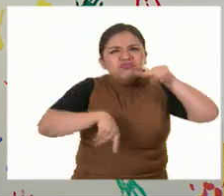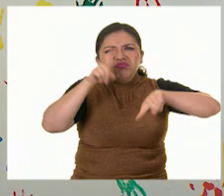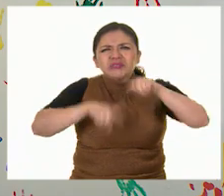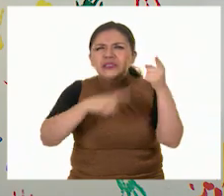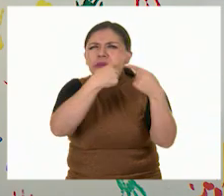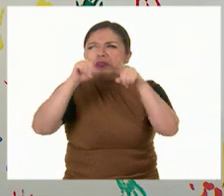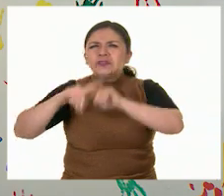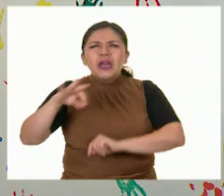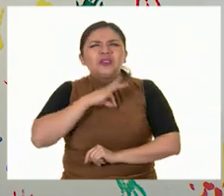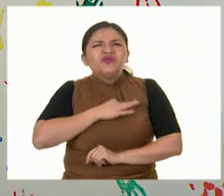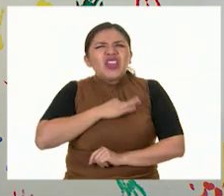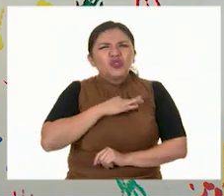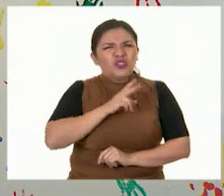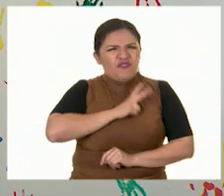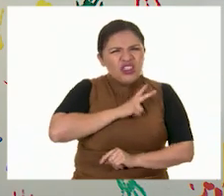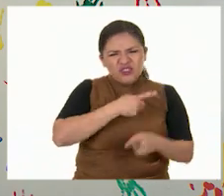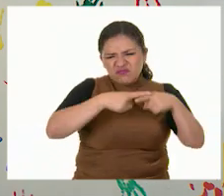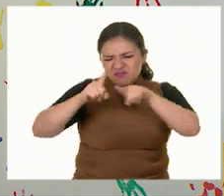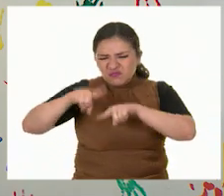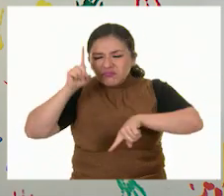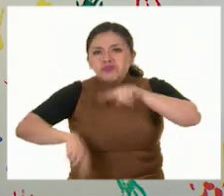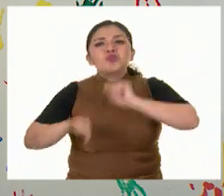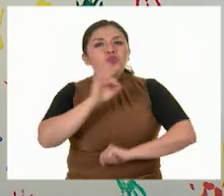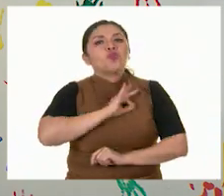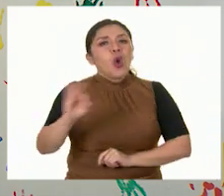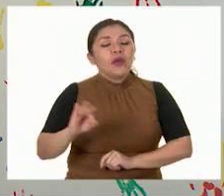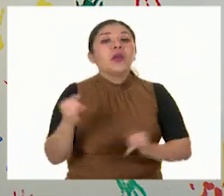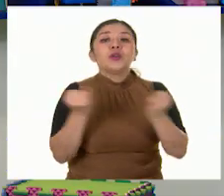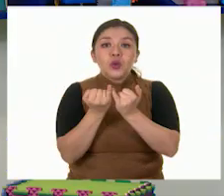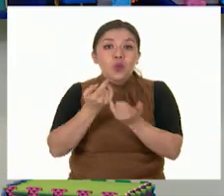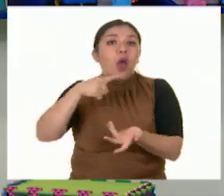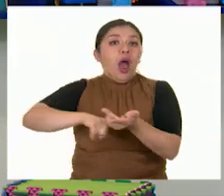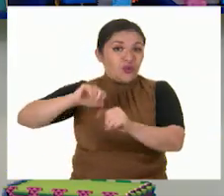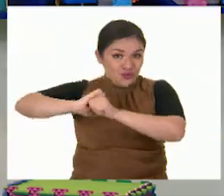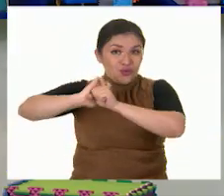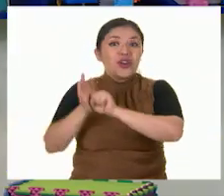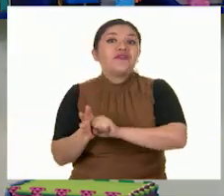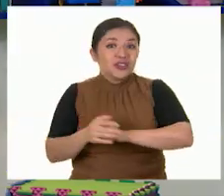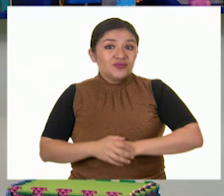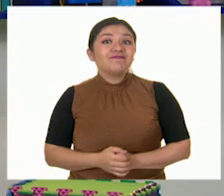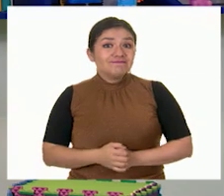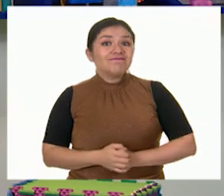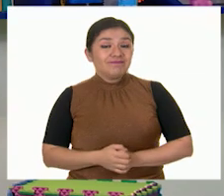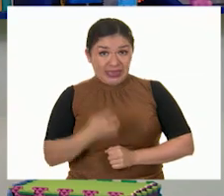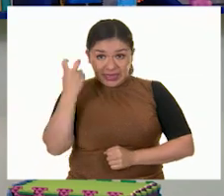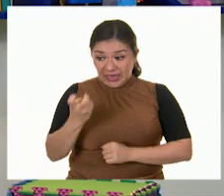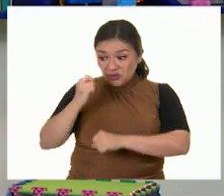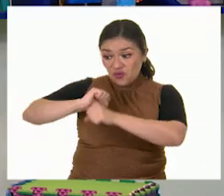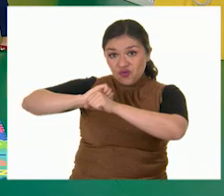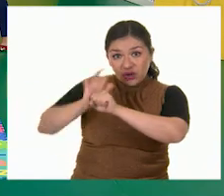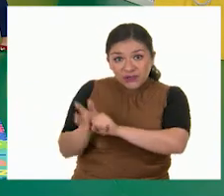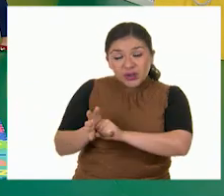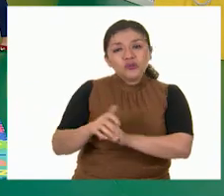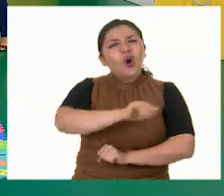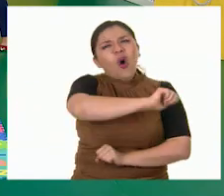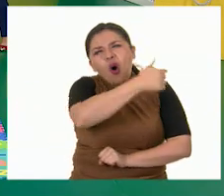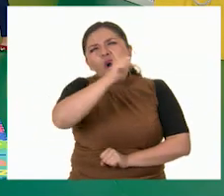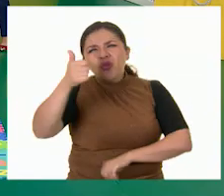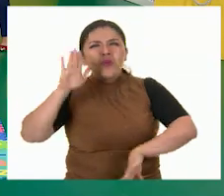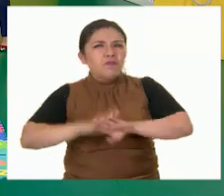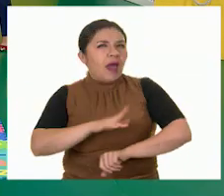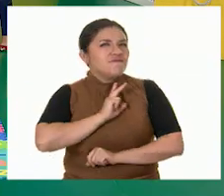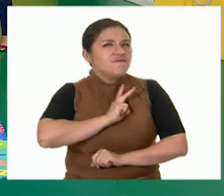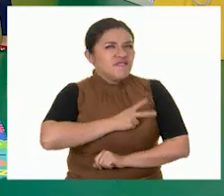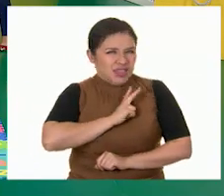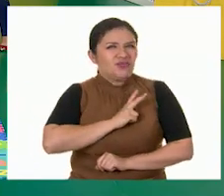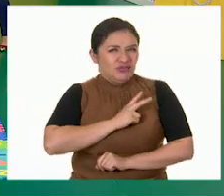varios tipos de virus y de bacterias también. Incluyendo el coronavirus. Sí, al coronavirus y algunos otros virus